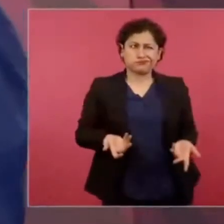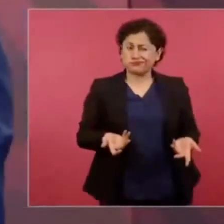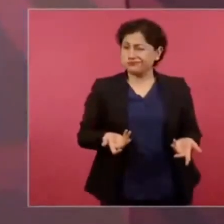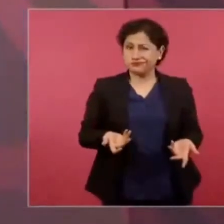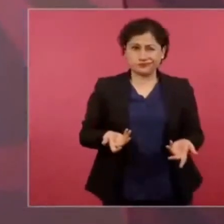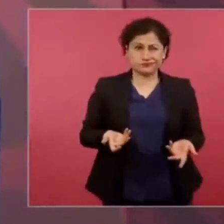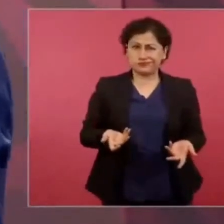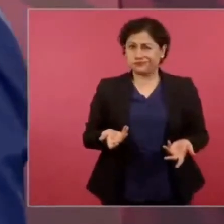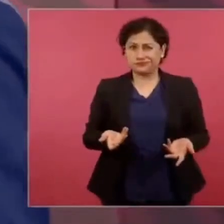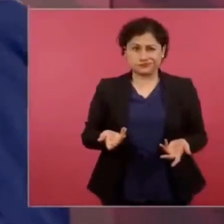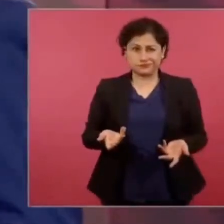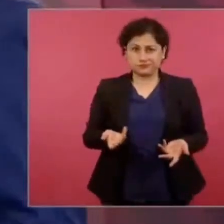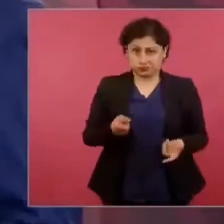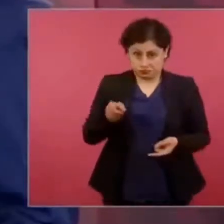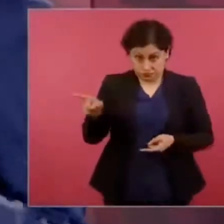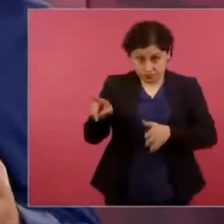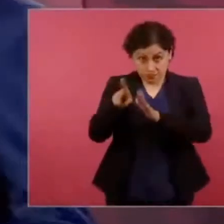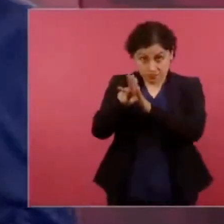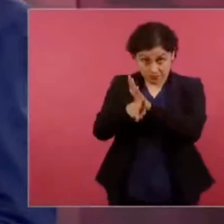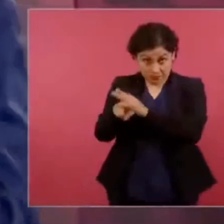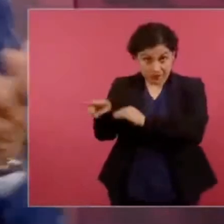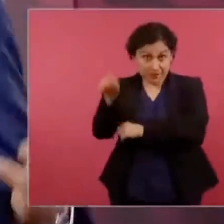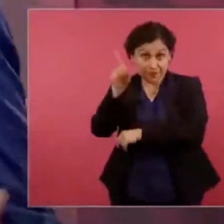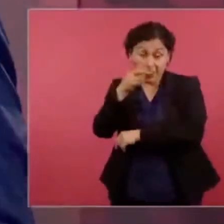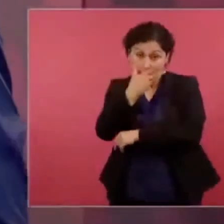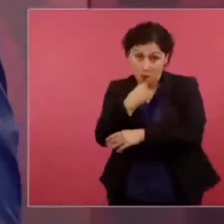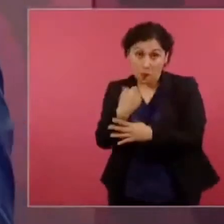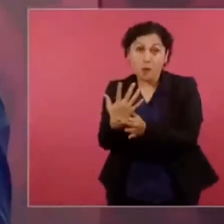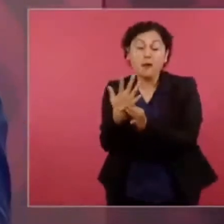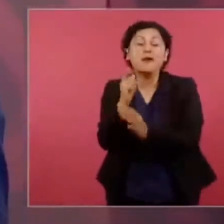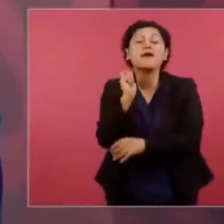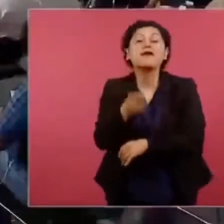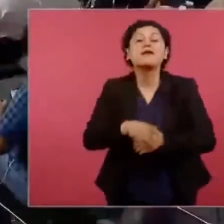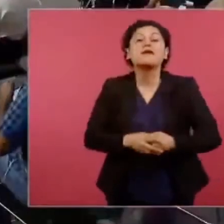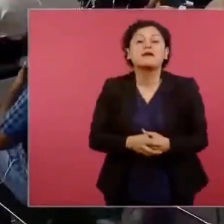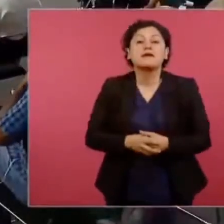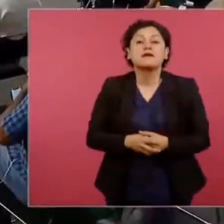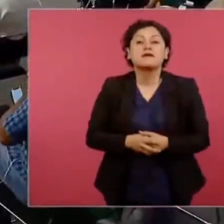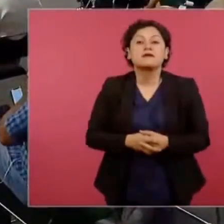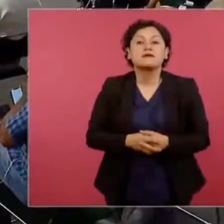Cuando, como él dice, si hay consumo,